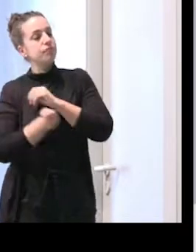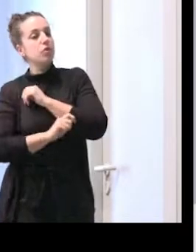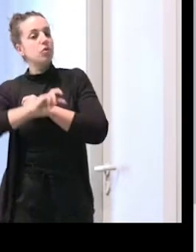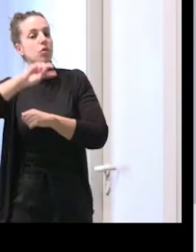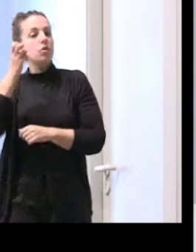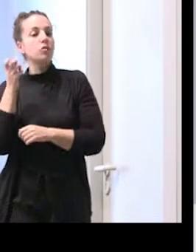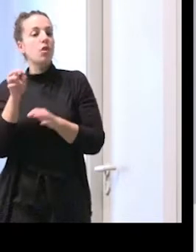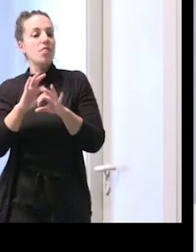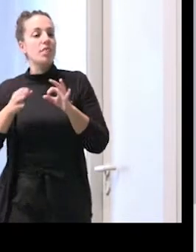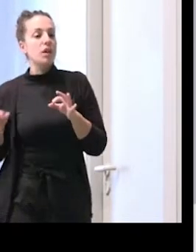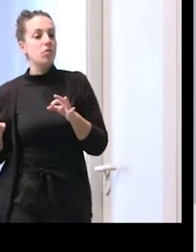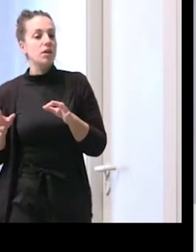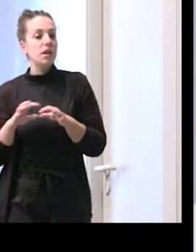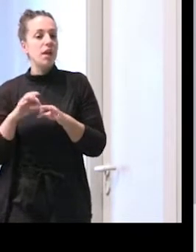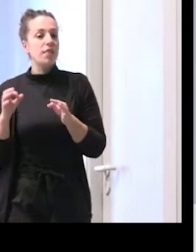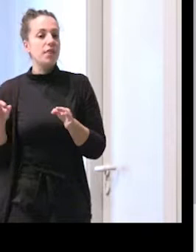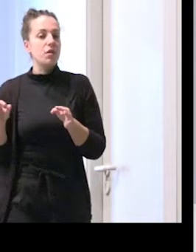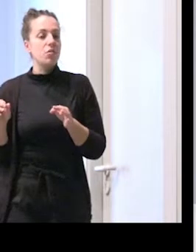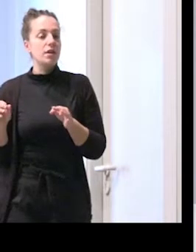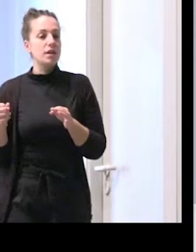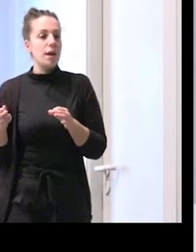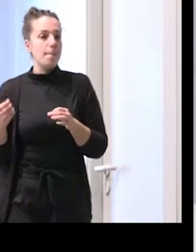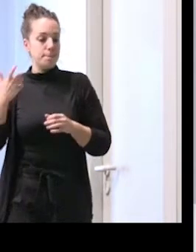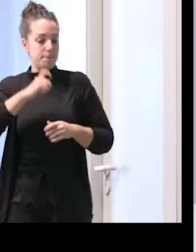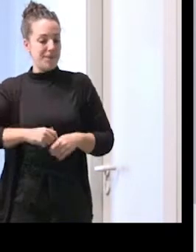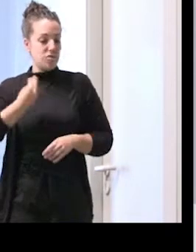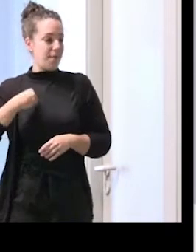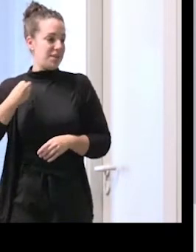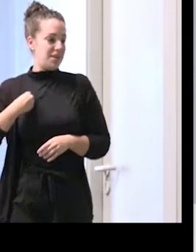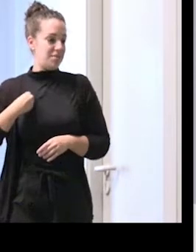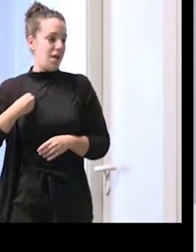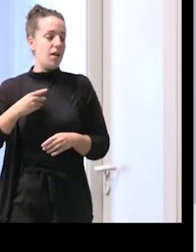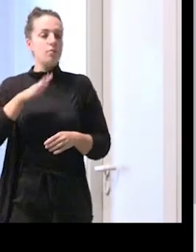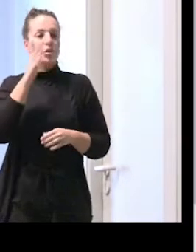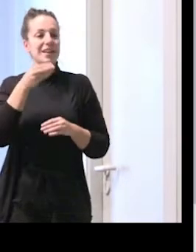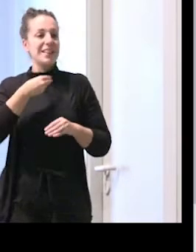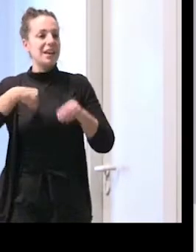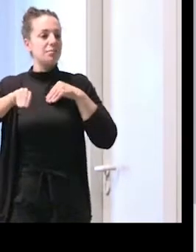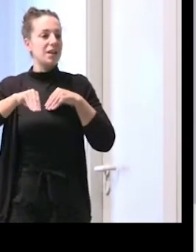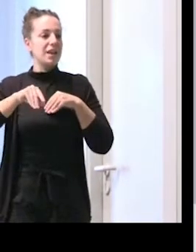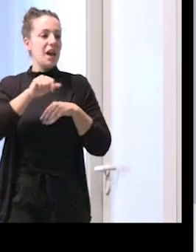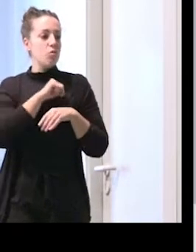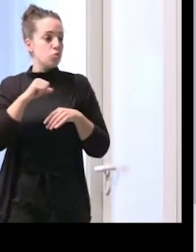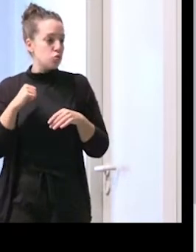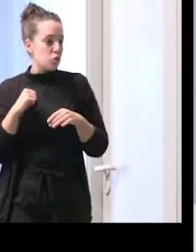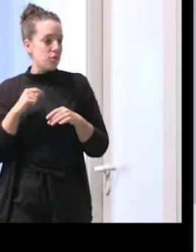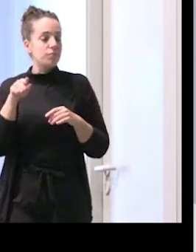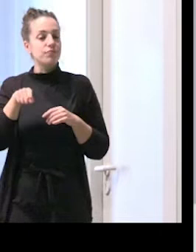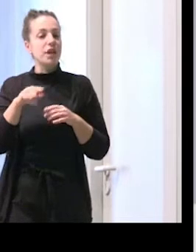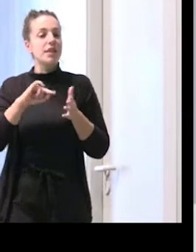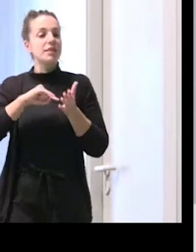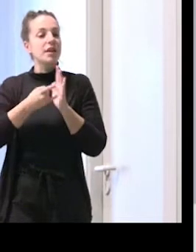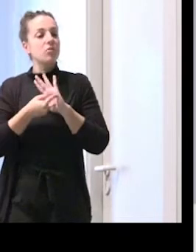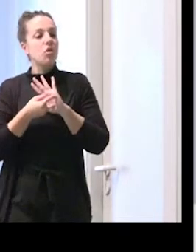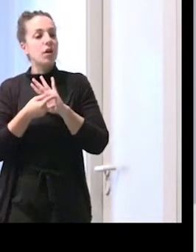es células que han sido derivadas del mismo paciente. Estos son lo que se llaman trasplantes autólogos. Esta es una tecnología que se aplica hoy en día, por